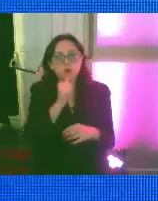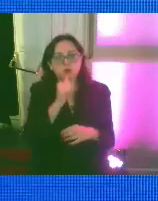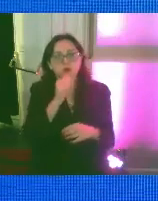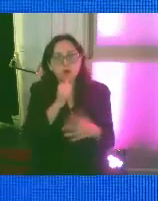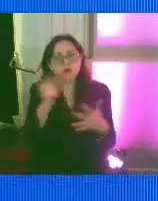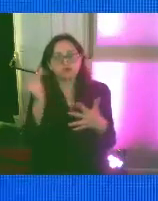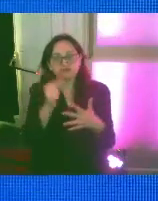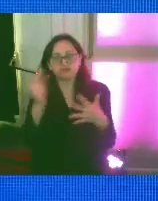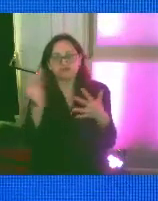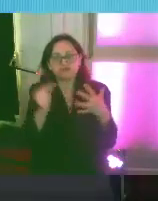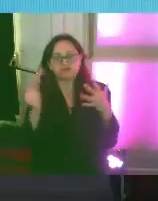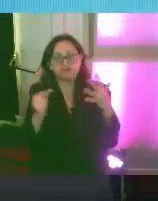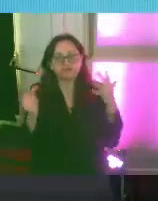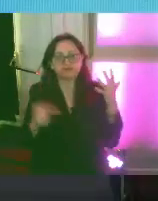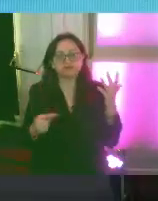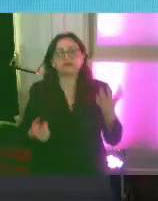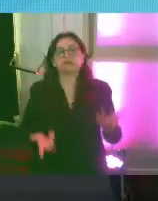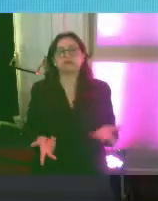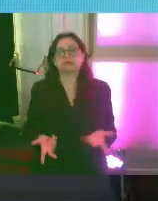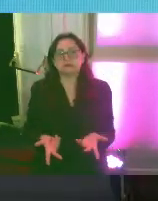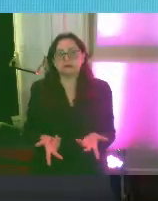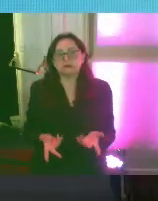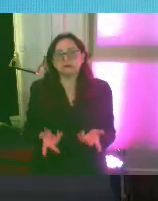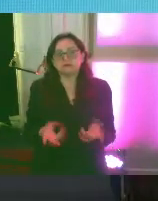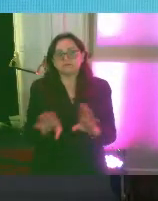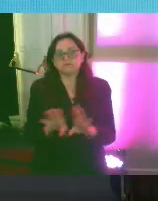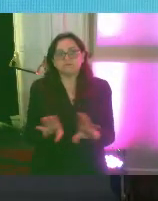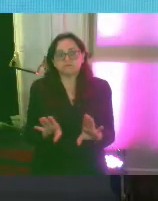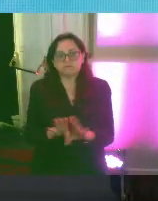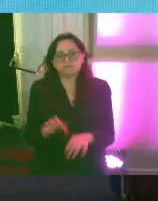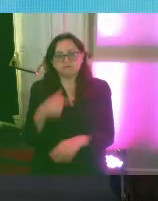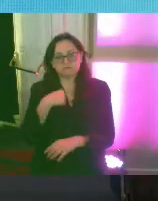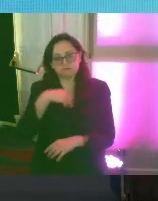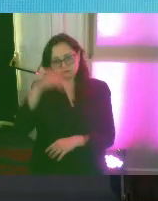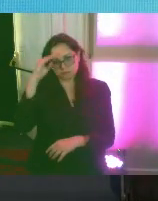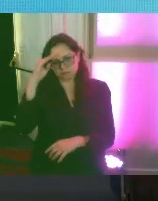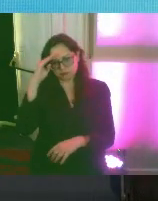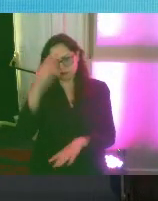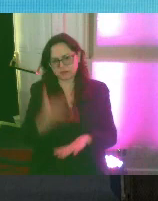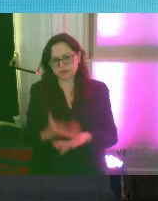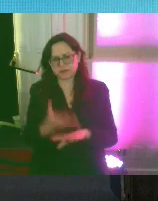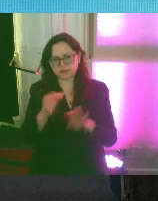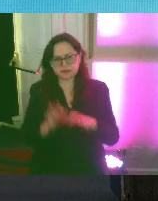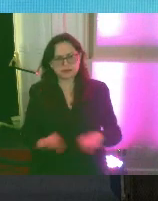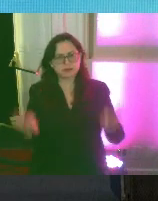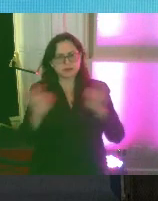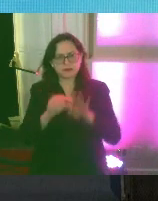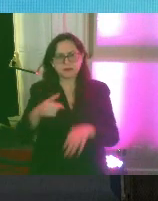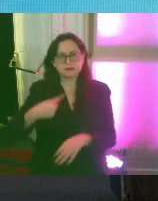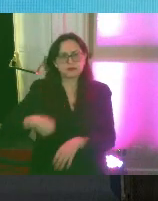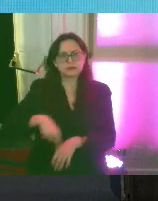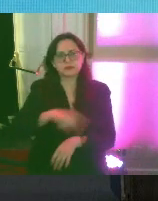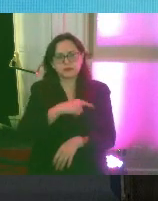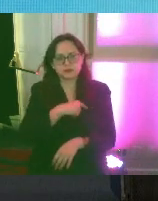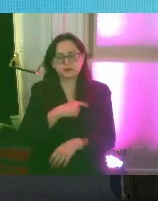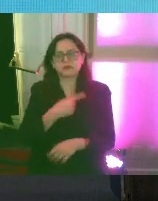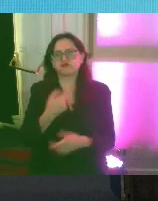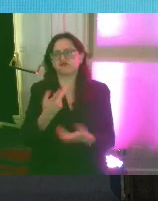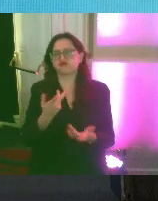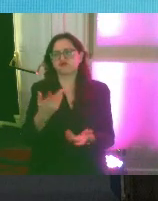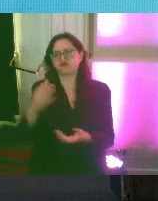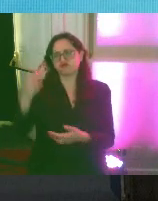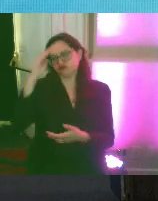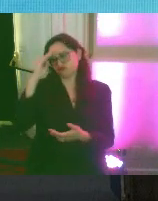en principio yo te diría lo fundamental que tenemos que demandar para los proyectos de gobierno en toda